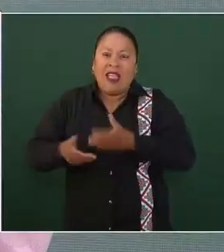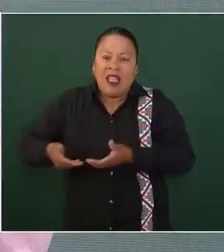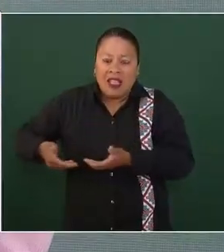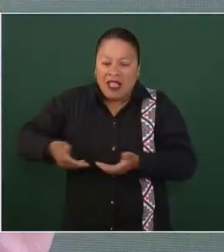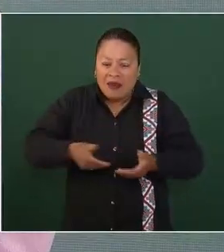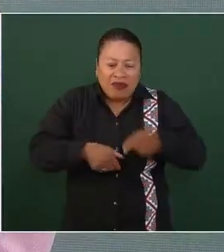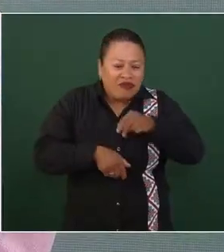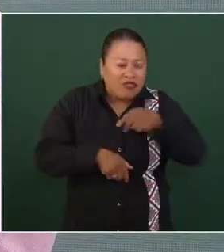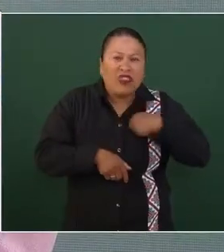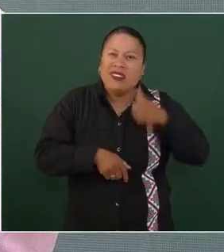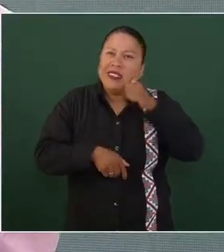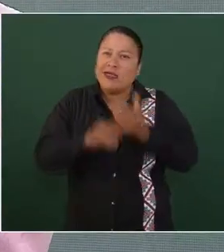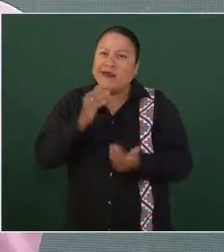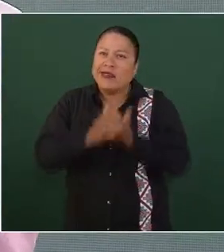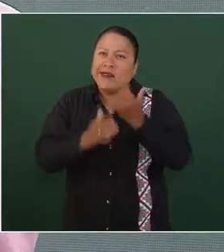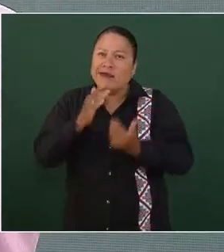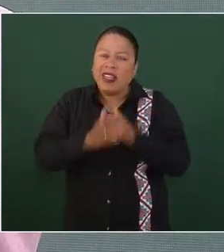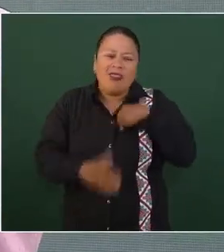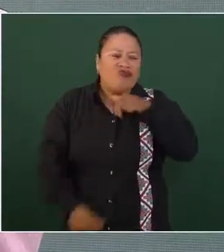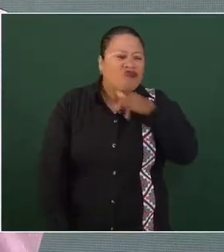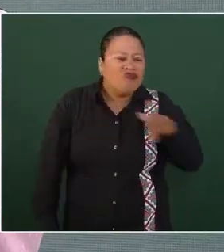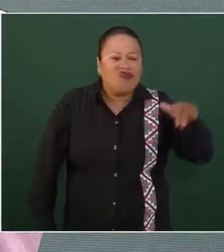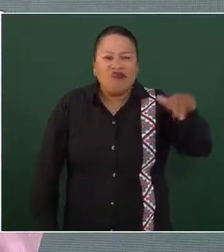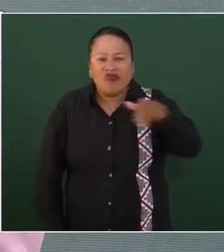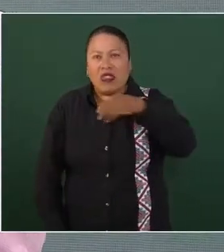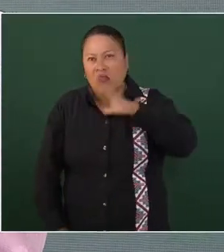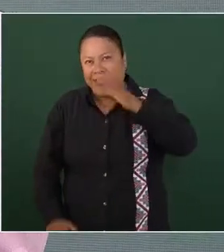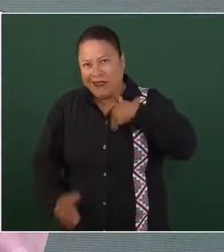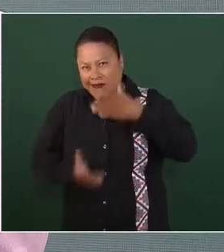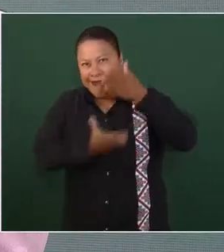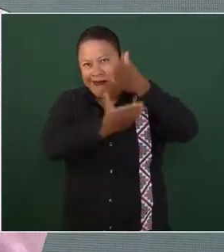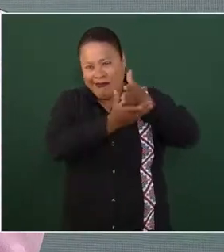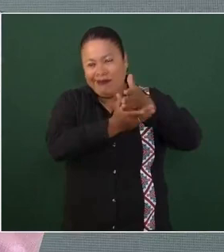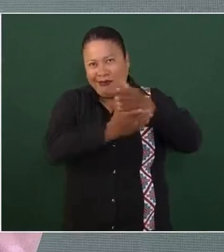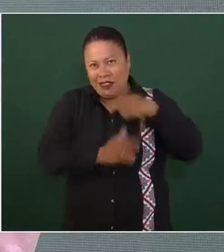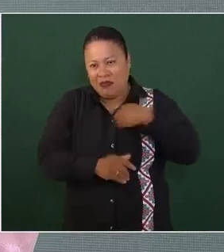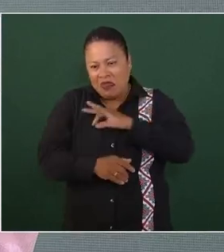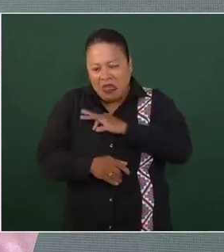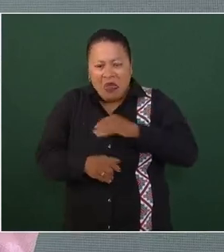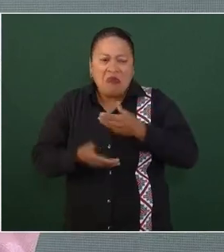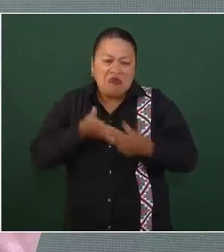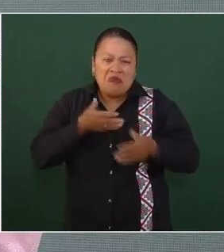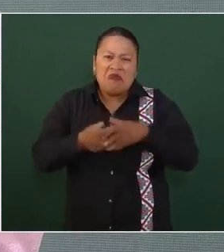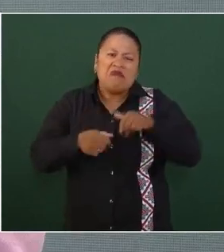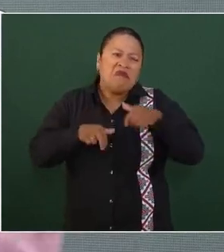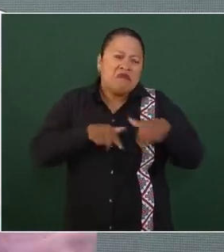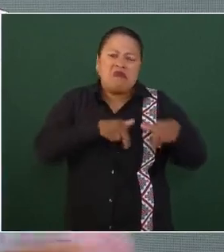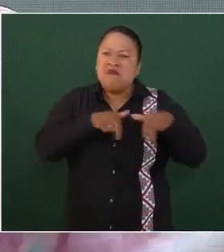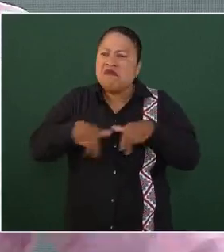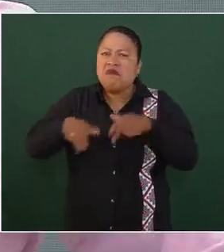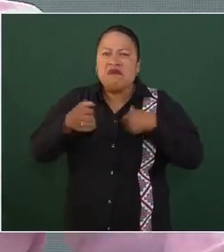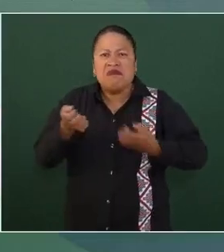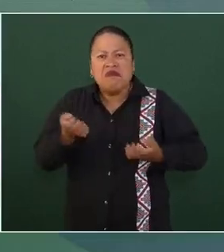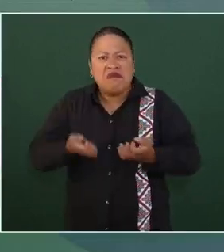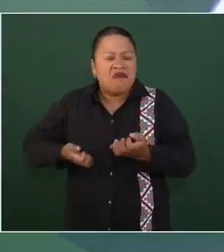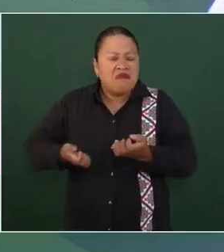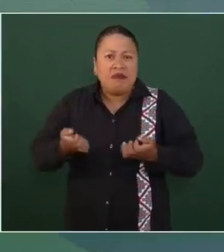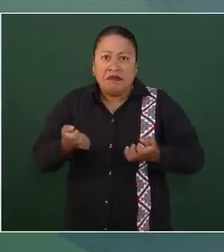camino todas las mañanas cuando puedo que voy para allá y ahí voy a hacer mis ejercicios pero